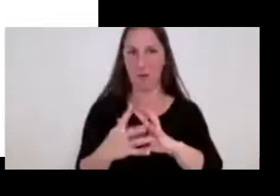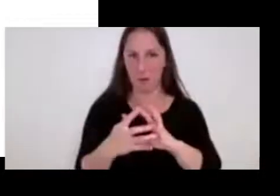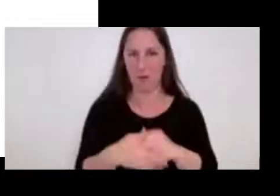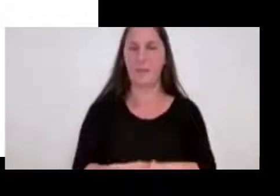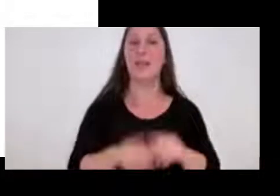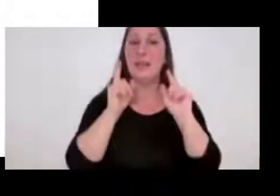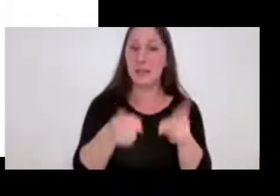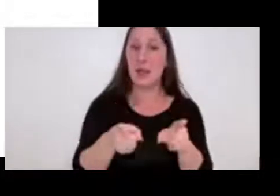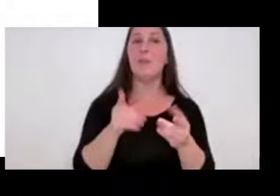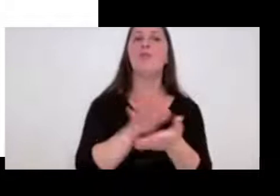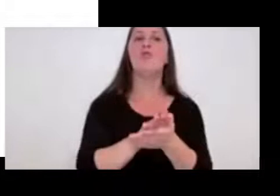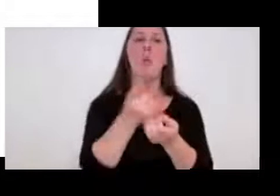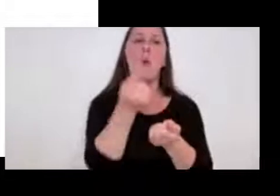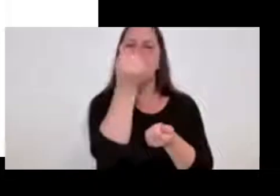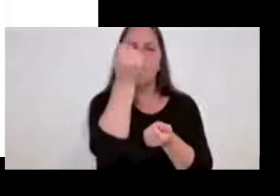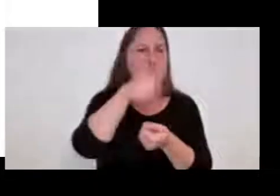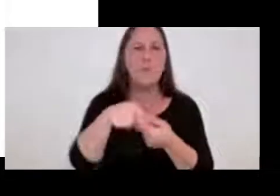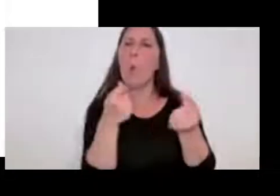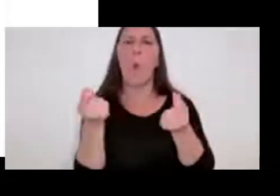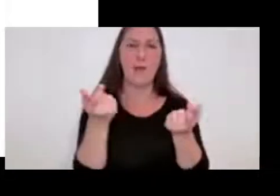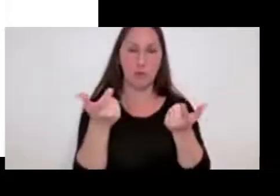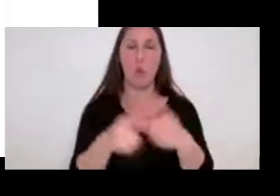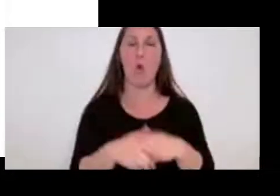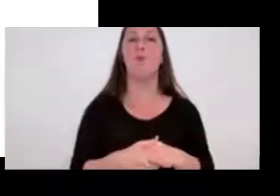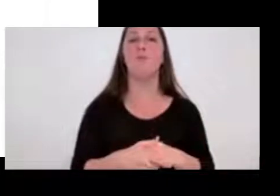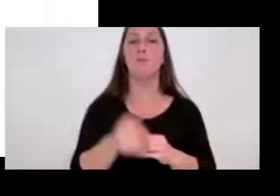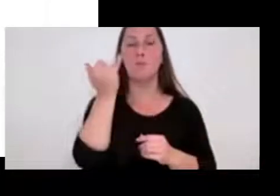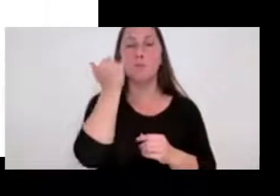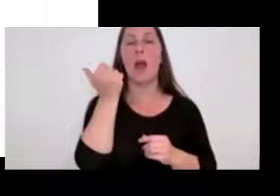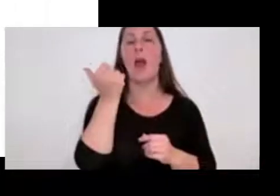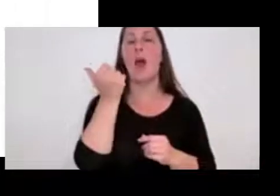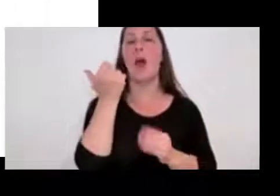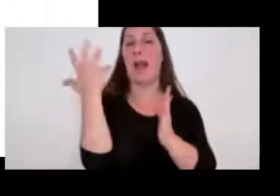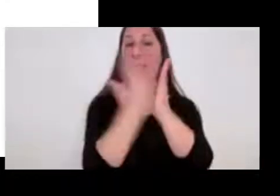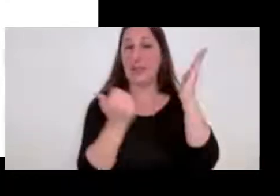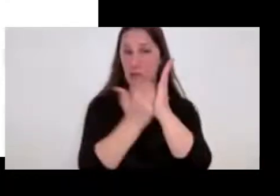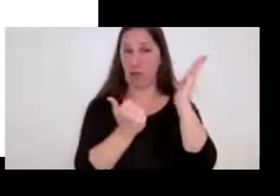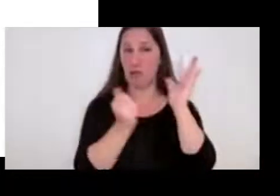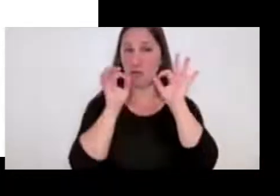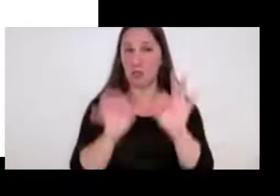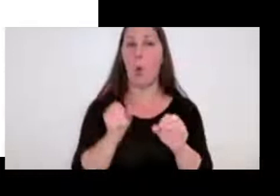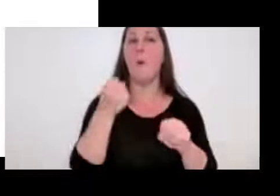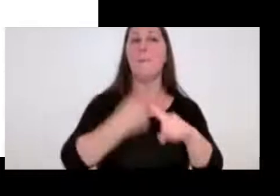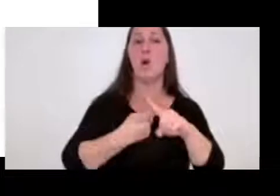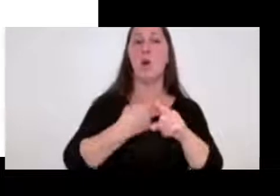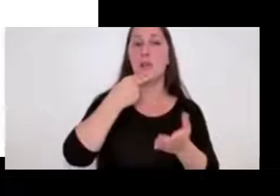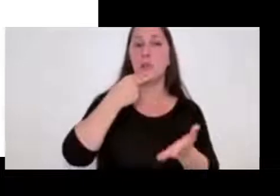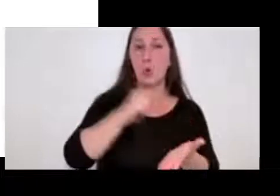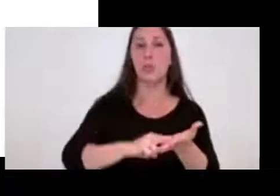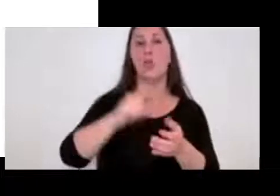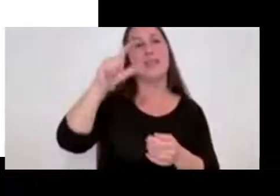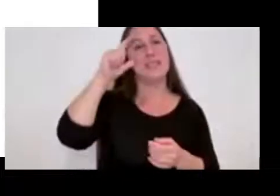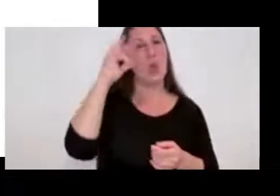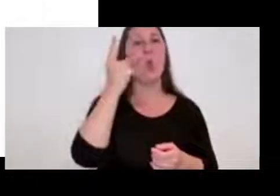materia de dividendos, los dividendos que están alcanzados vía retención por impuesto cedular del